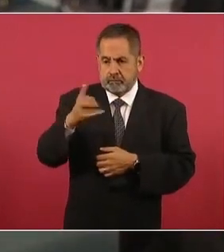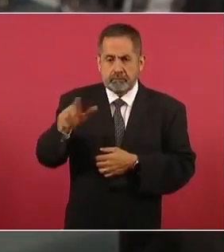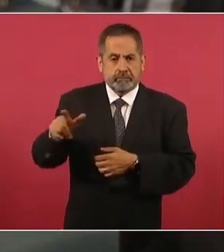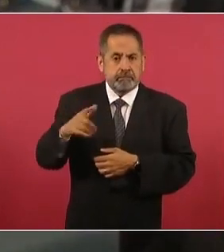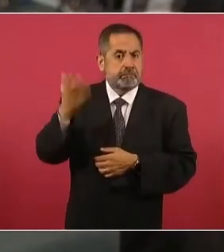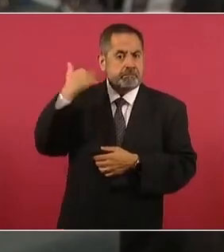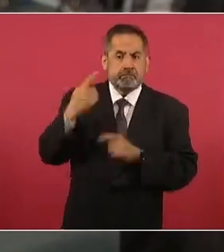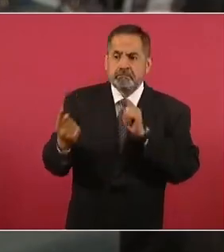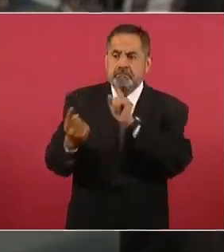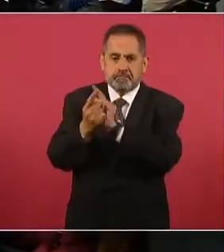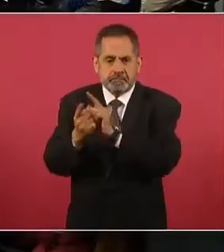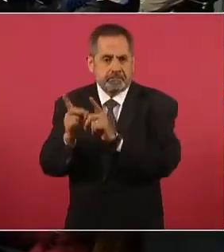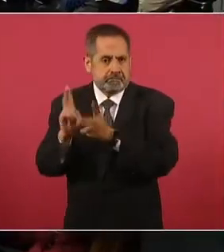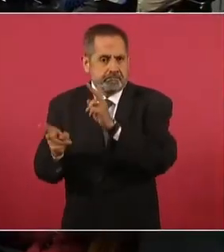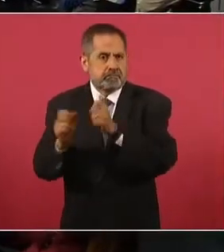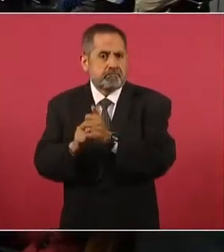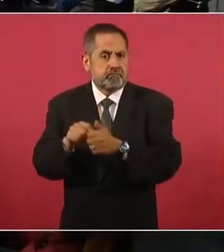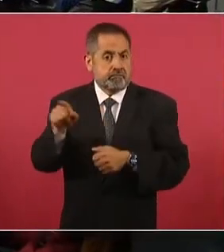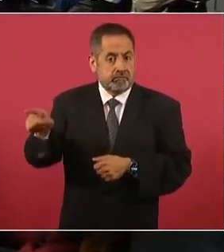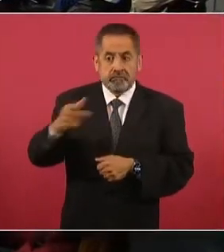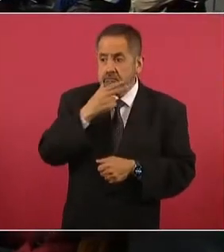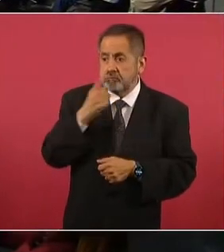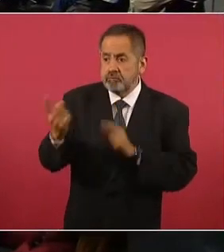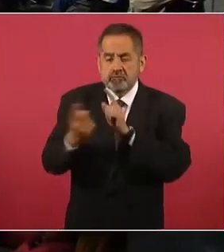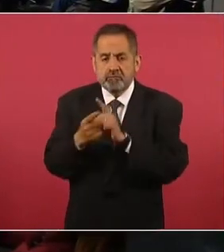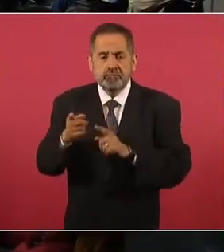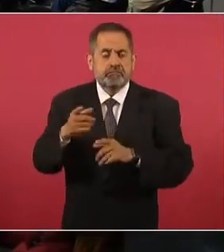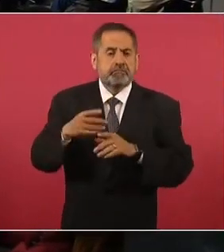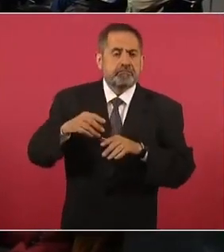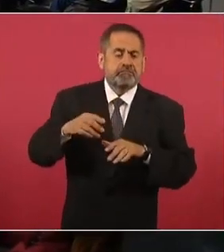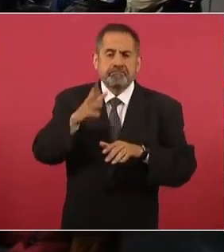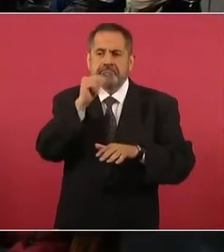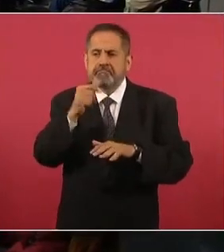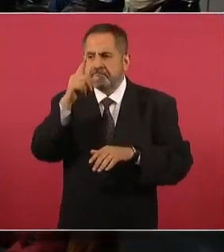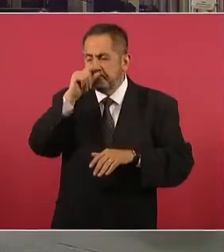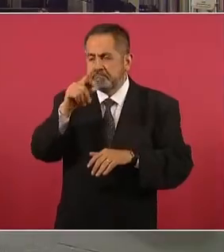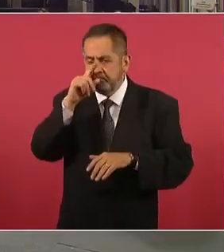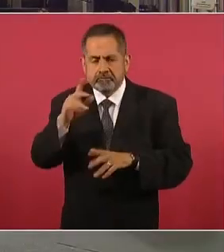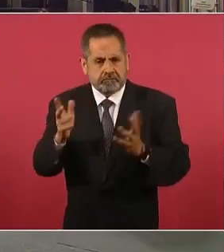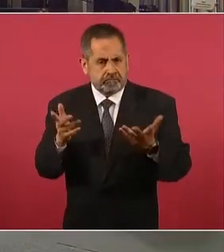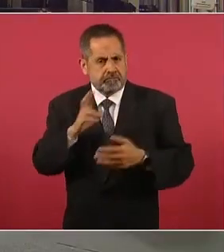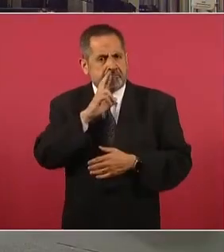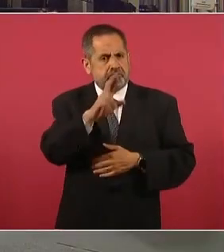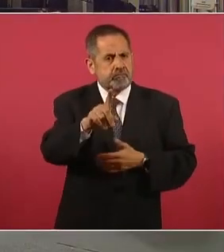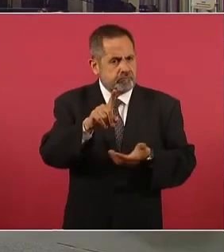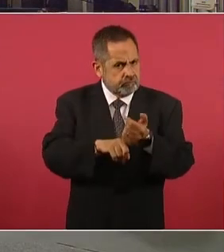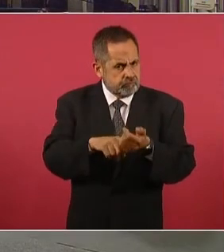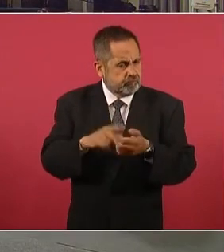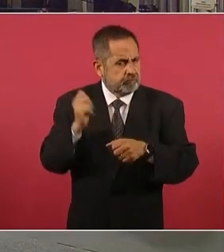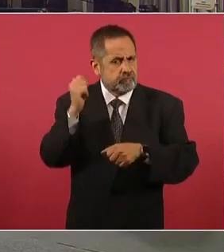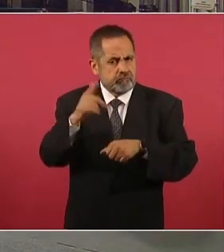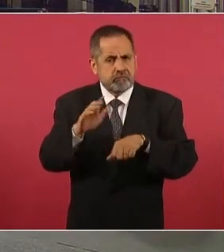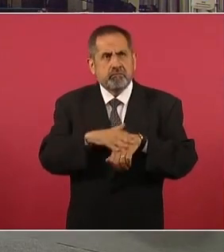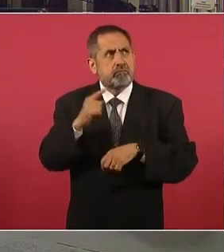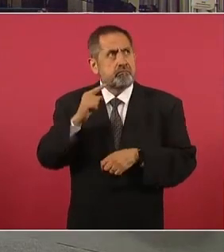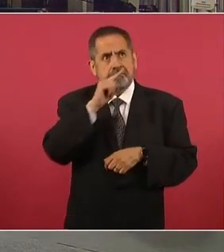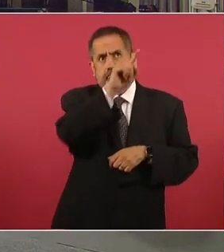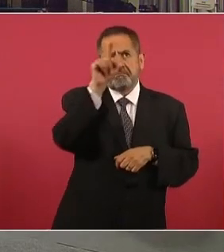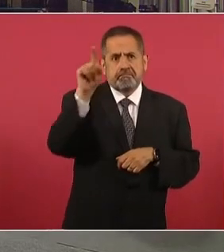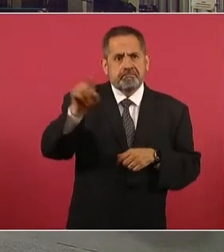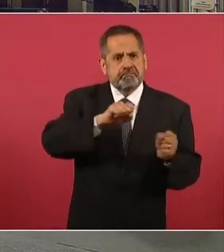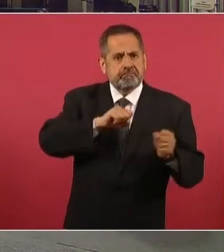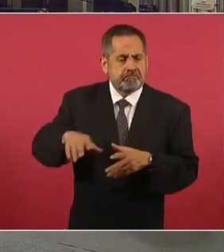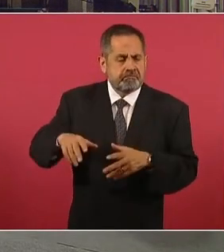Dos Bocas, no lo pudimos abordar. ¿Ya le dio alguna respuesta a Román Meyer? Porque esta región ha sido muy olvidada por muchos